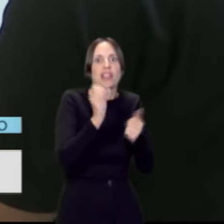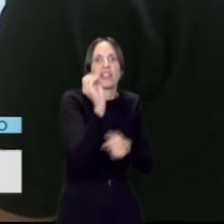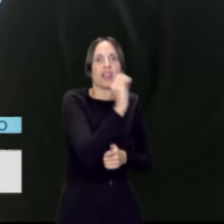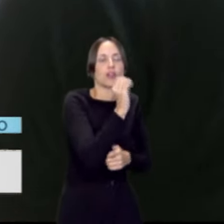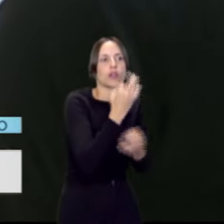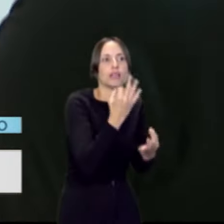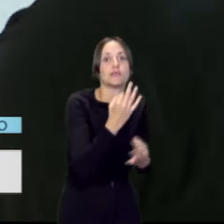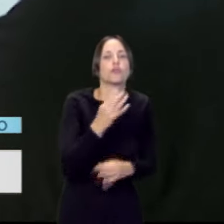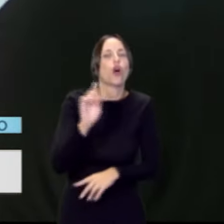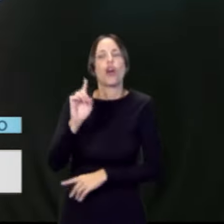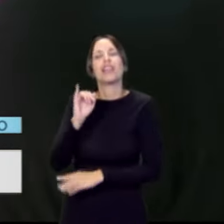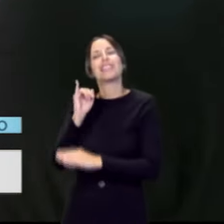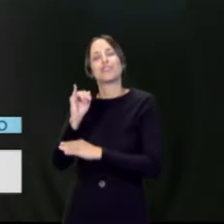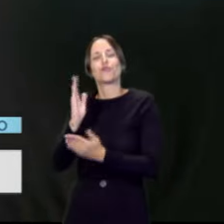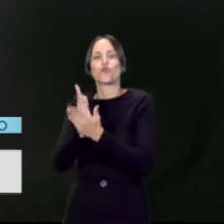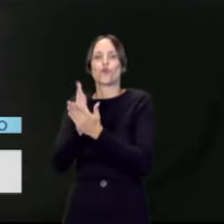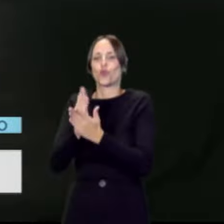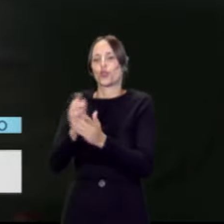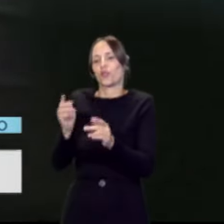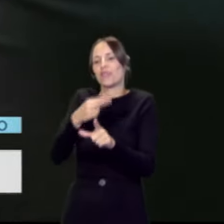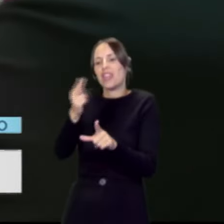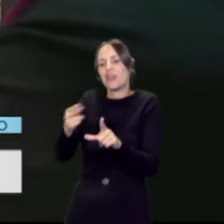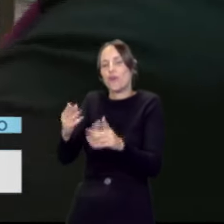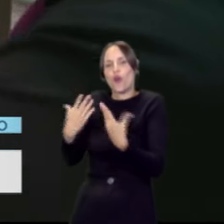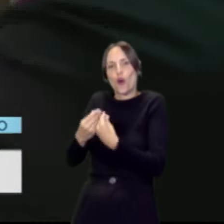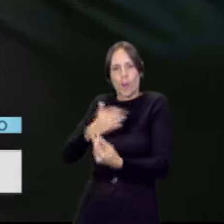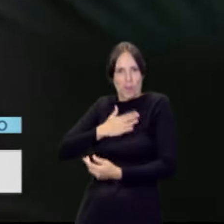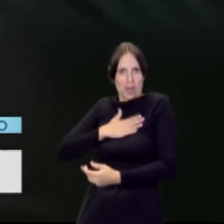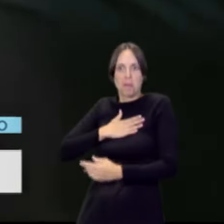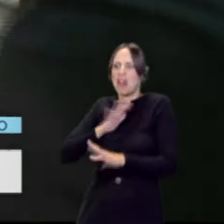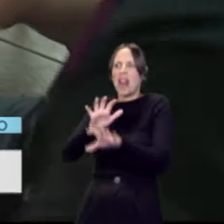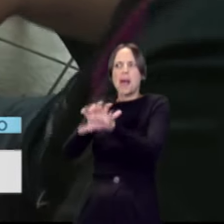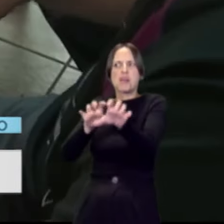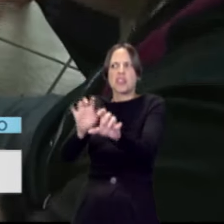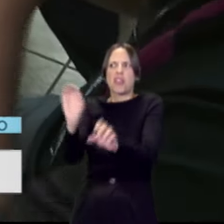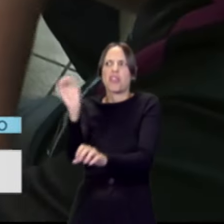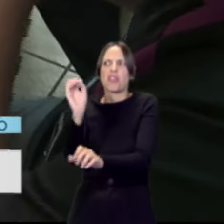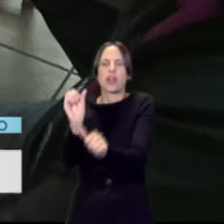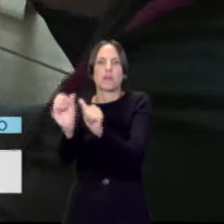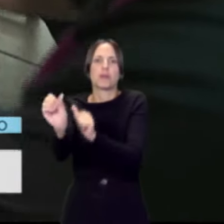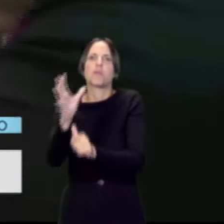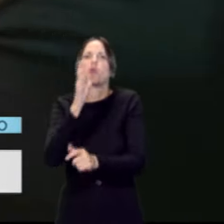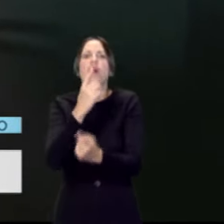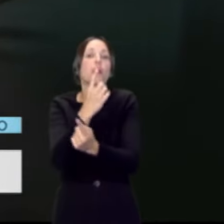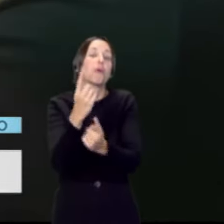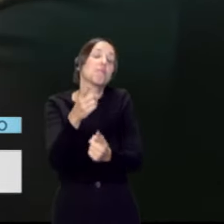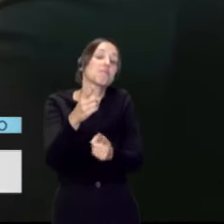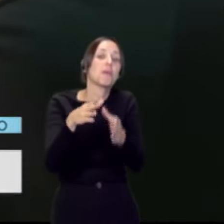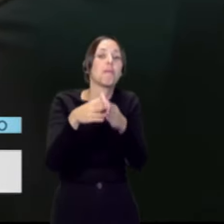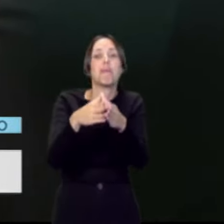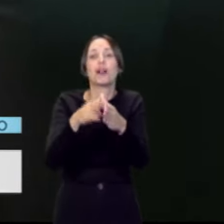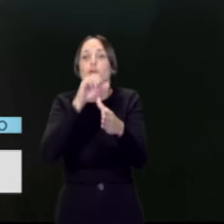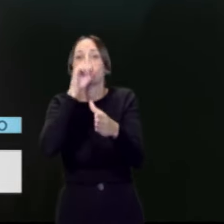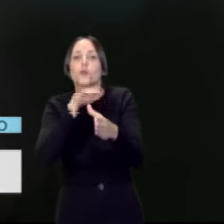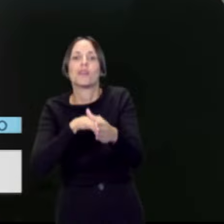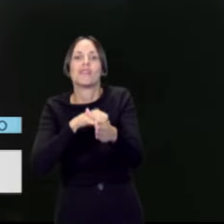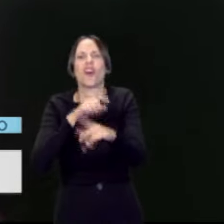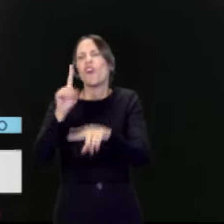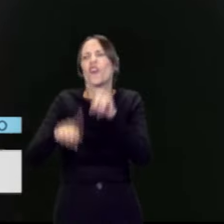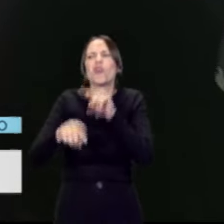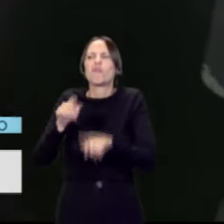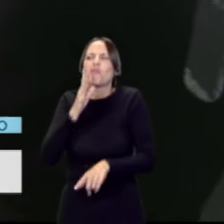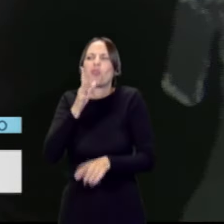trazo conmigo, pero la mayoría están desde cero, o sea, están empezando ahí, uno le gusta los barcos, llegaron a los barcos por distintos motivos, o